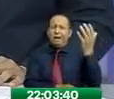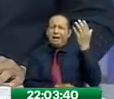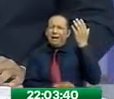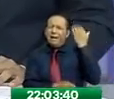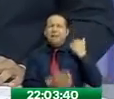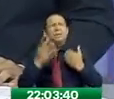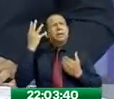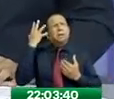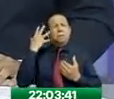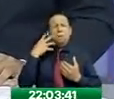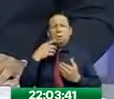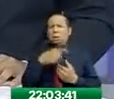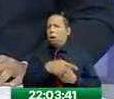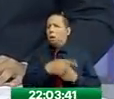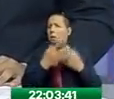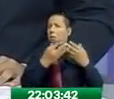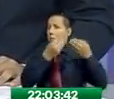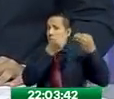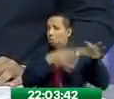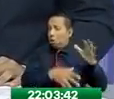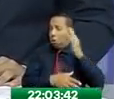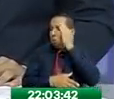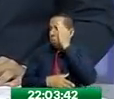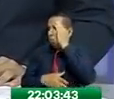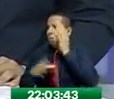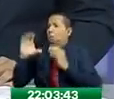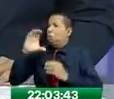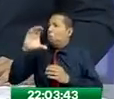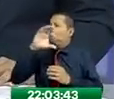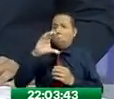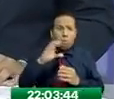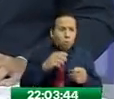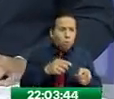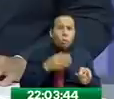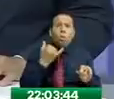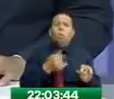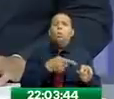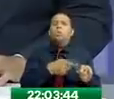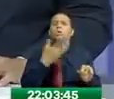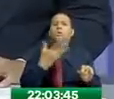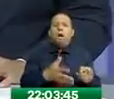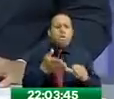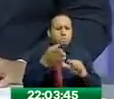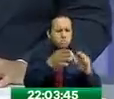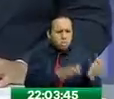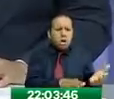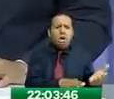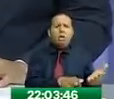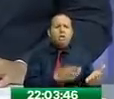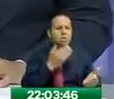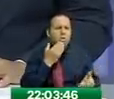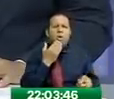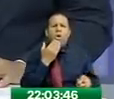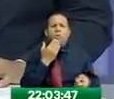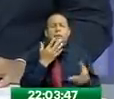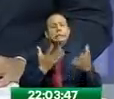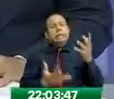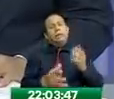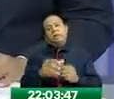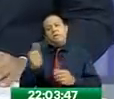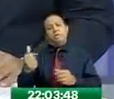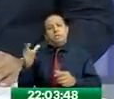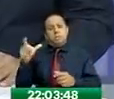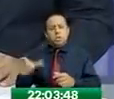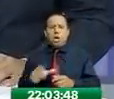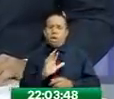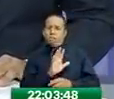de Carchi. El cuerpo fue encontrado en un terreno con signos de violencia y se presume que habría sido víctima de una venganza. La DINASEC